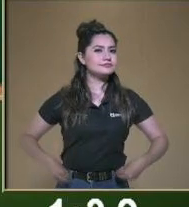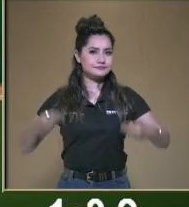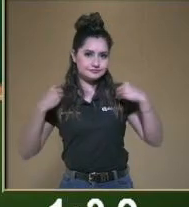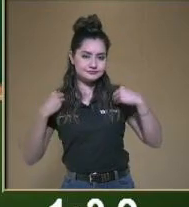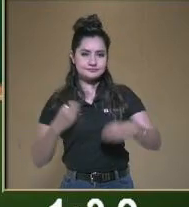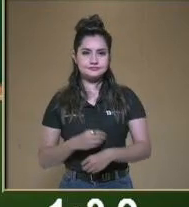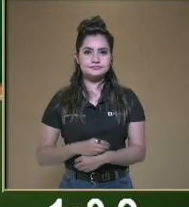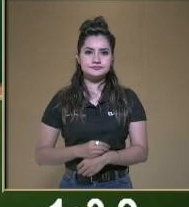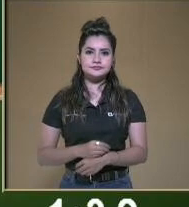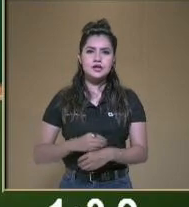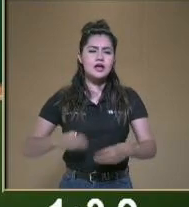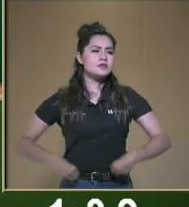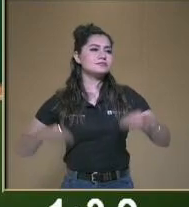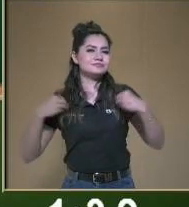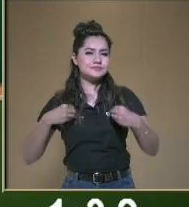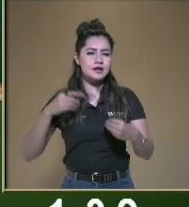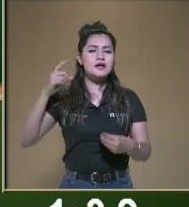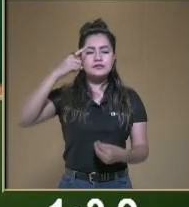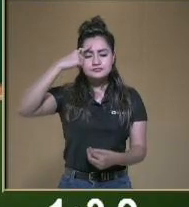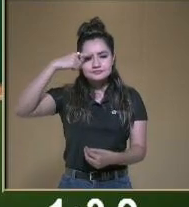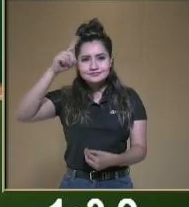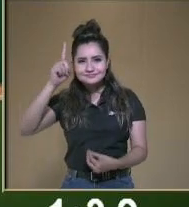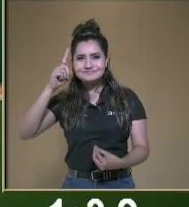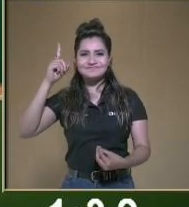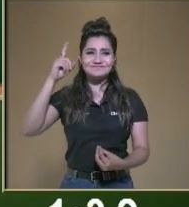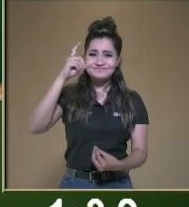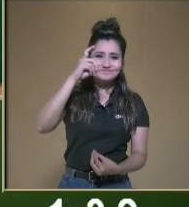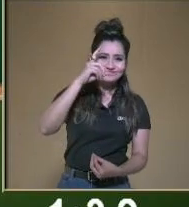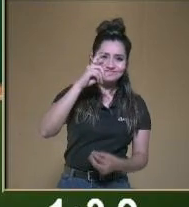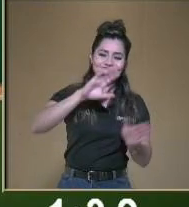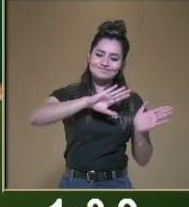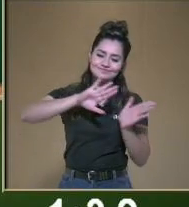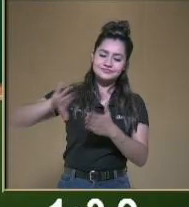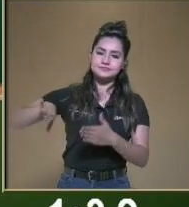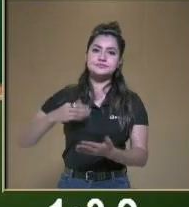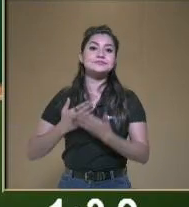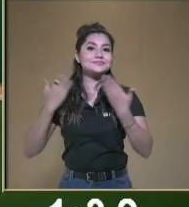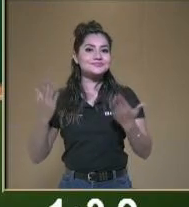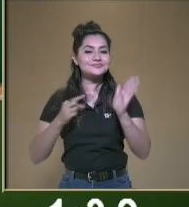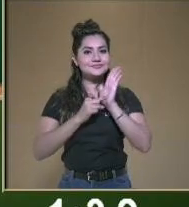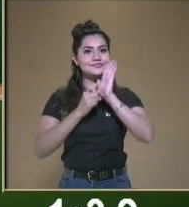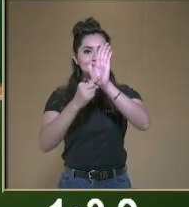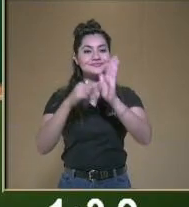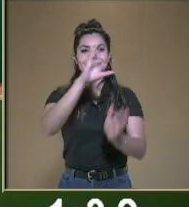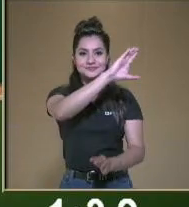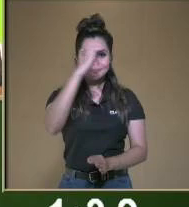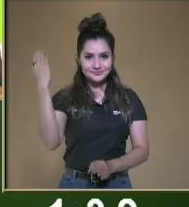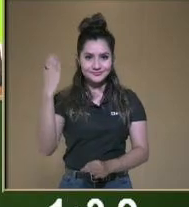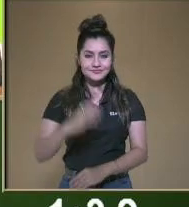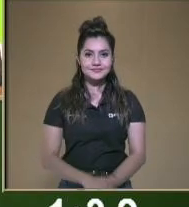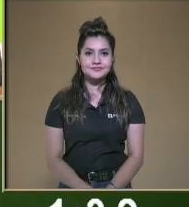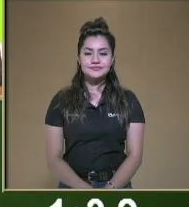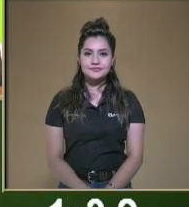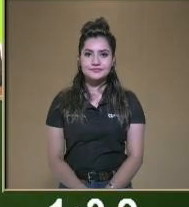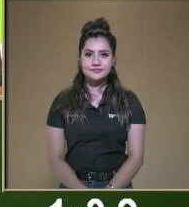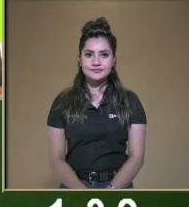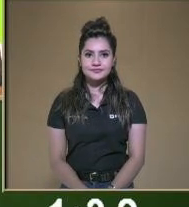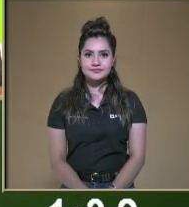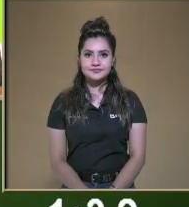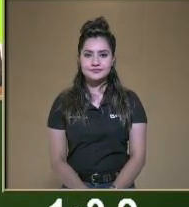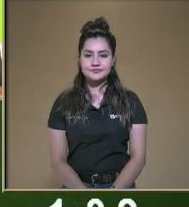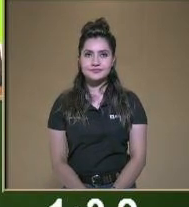una vida no tan difícil. Y pues ahorita en este momento les voy a mostrar una imagen para